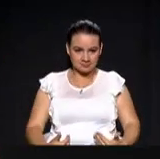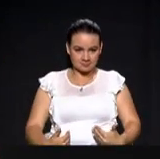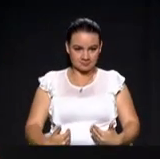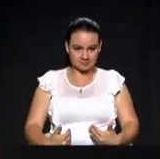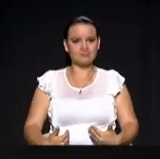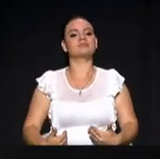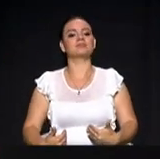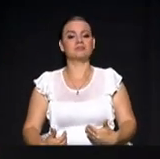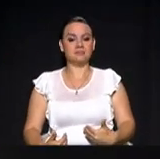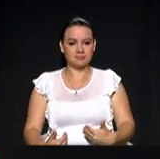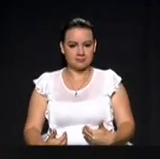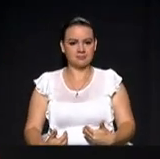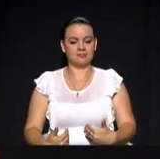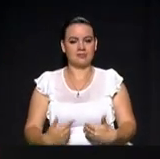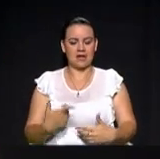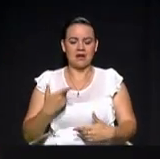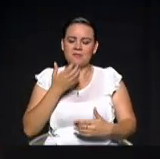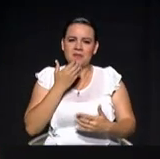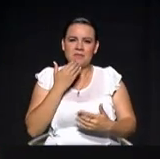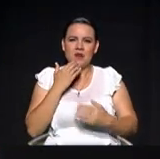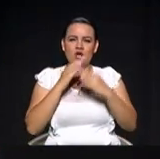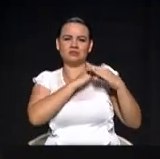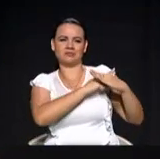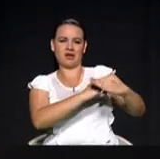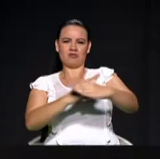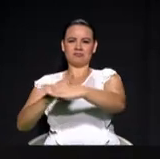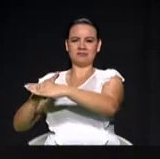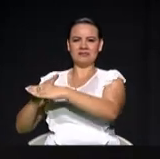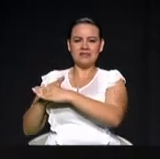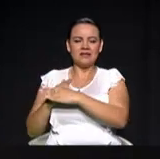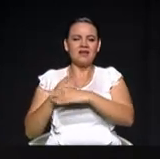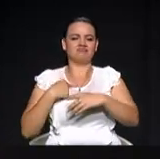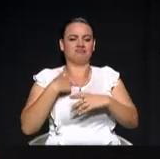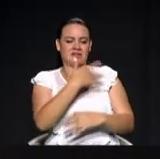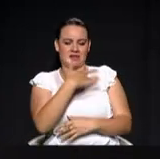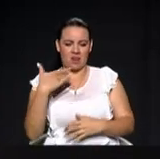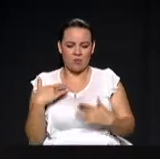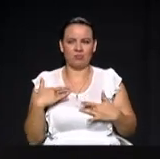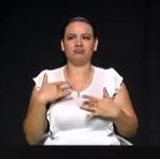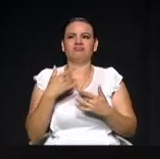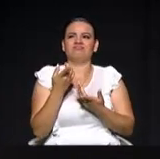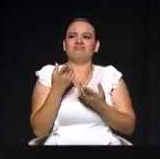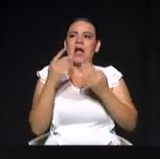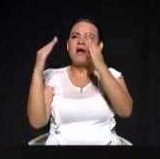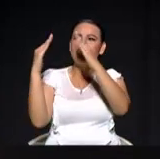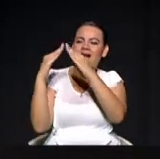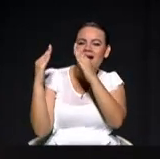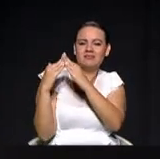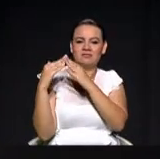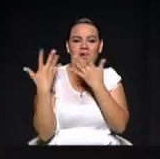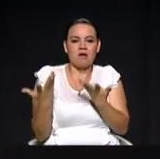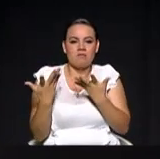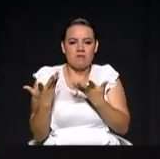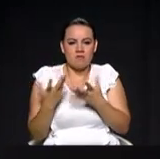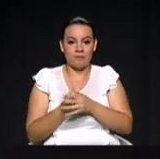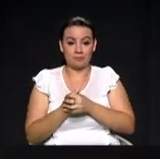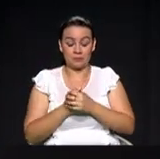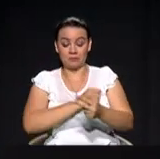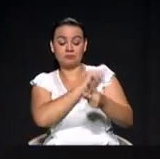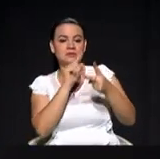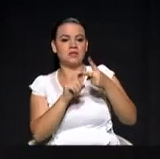términos de el derecho a la salud a la educación a la vivienda etcétera lo otro hay que hablar con los ilegales